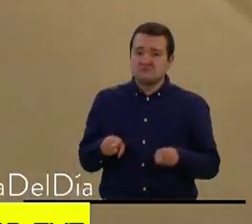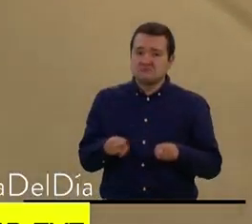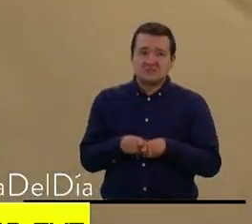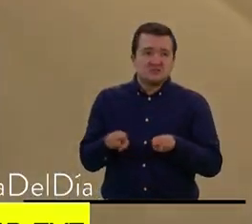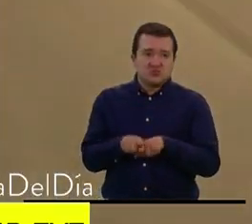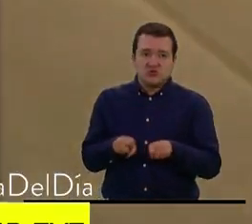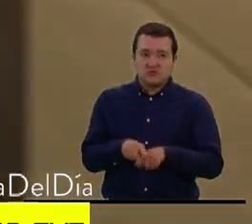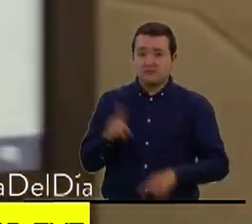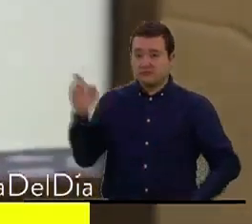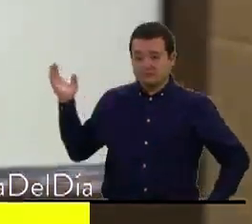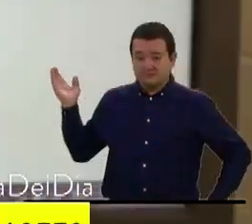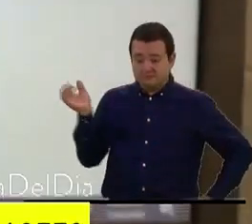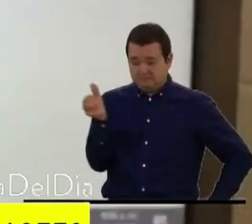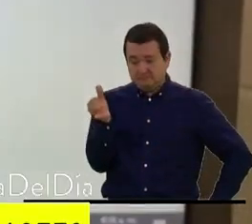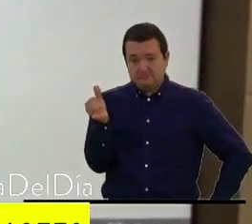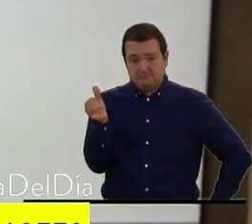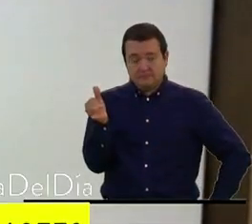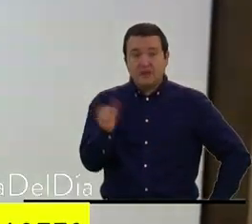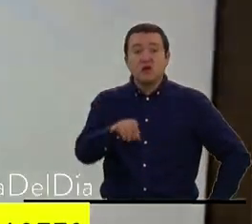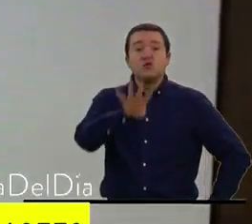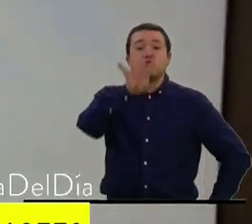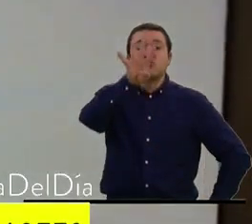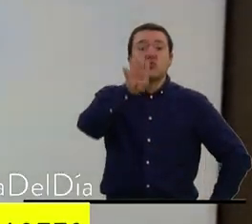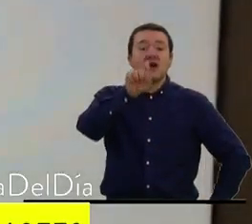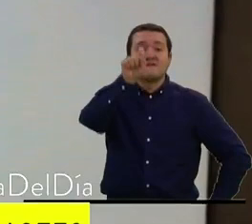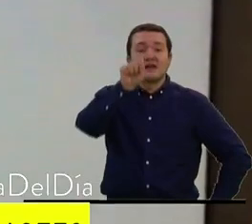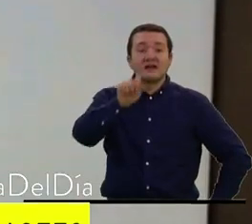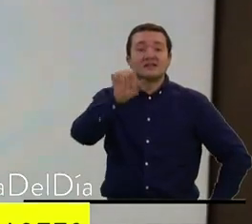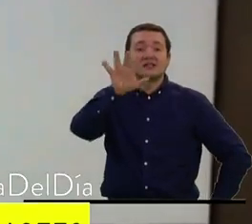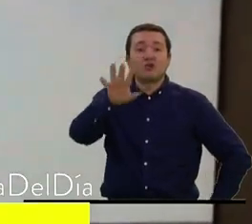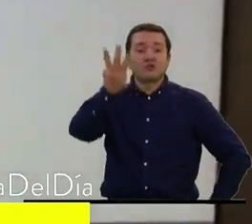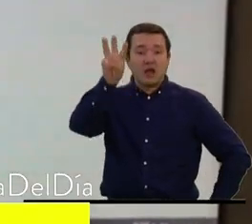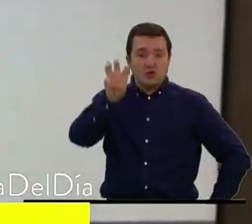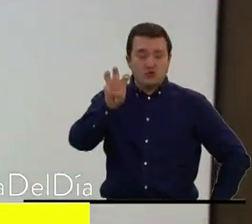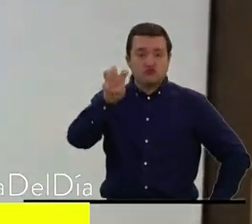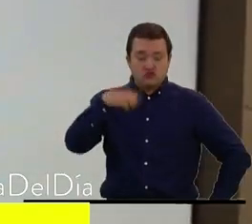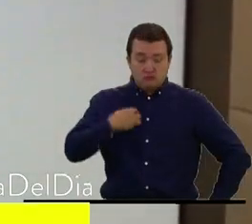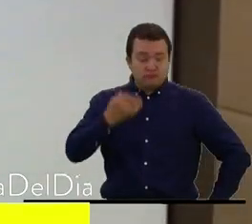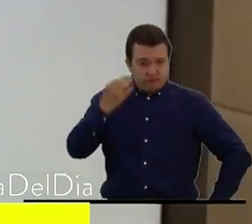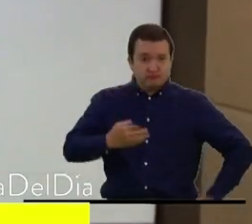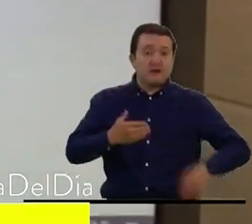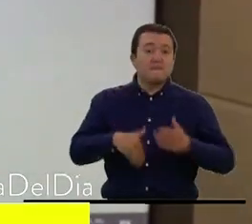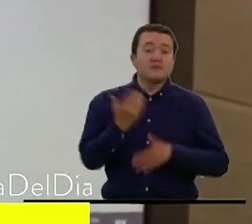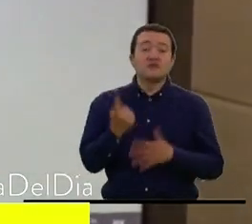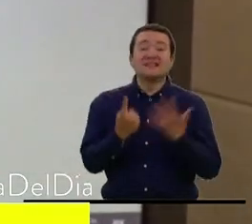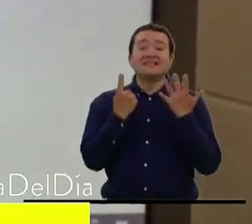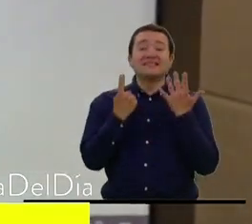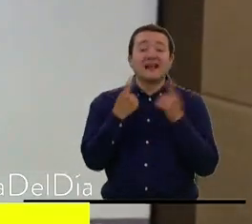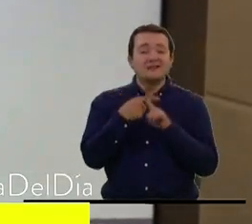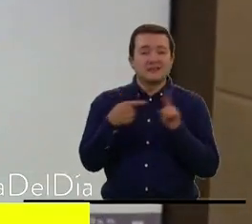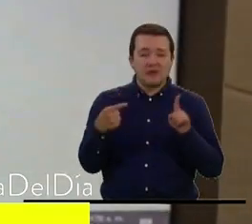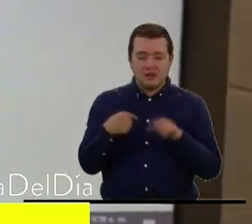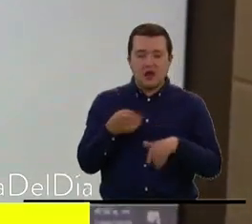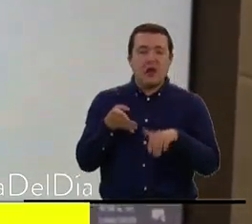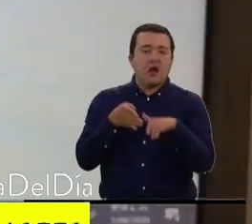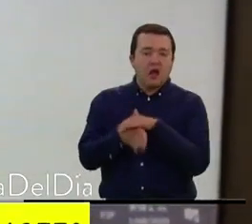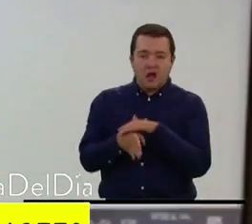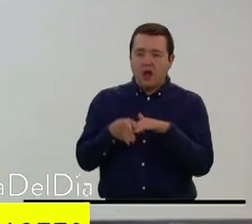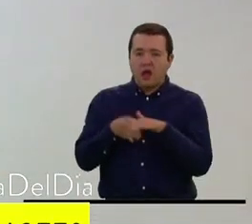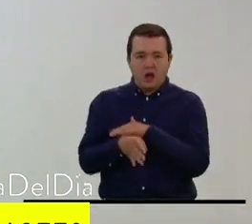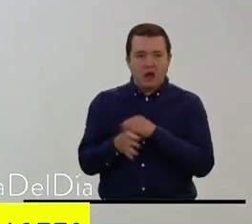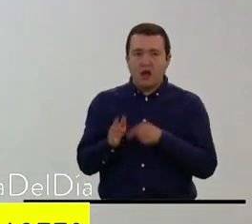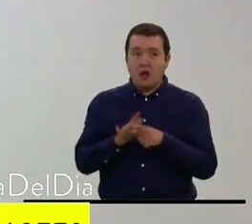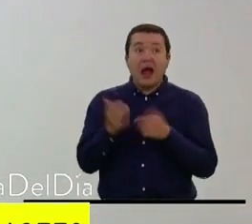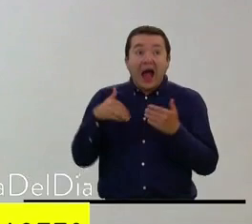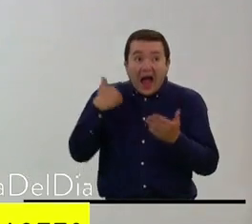siendo 39 y 58 de la mañana desde las seis y media estoy ingresando al aplicativo del icfes y hasta ahorita